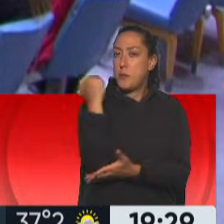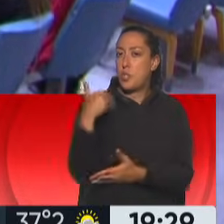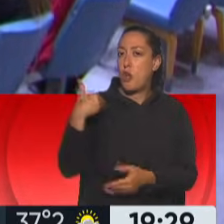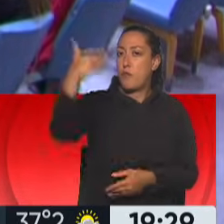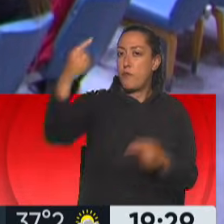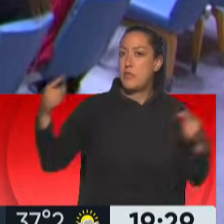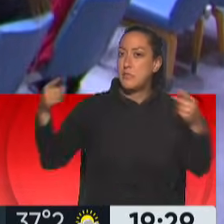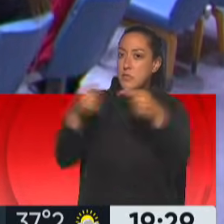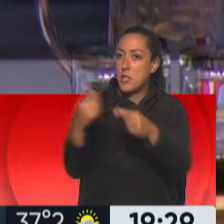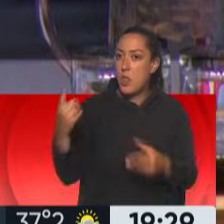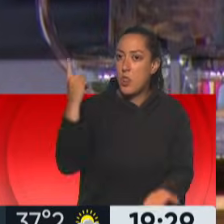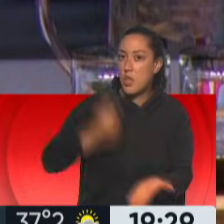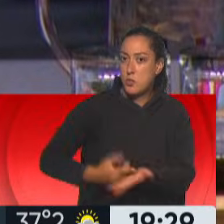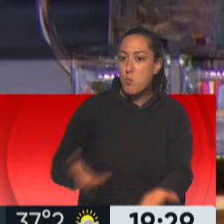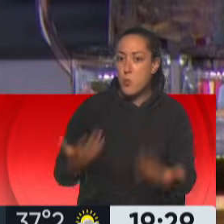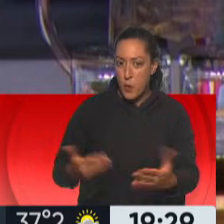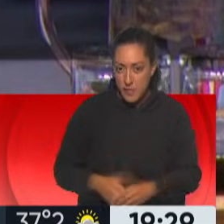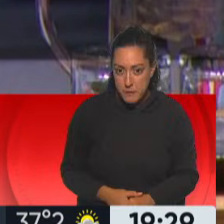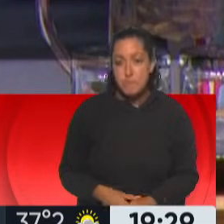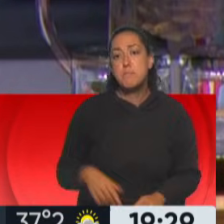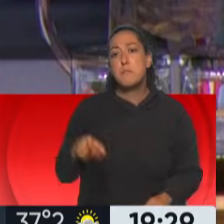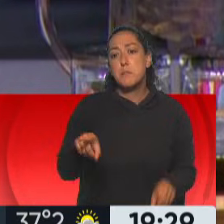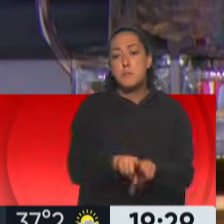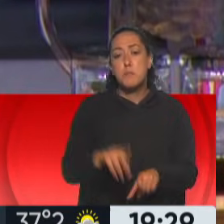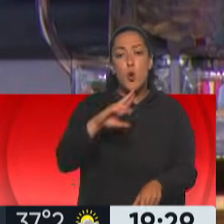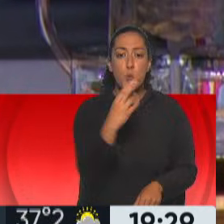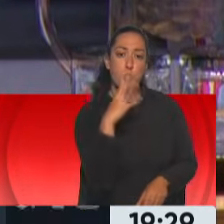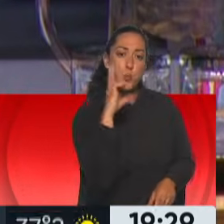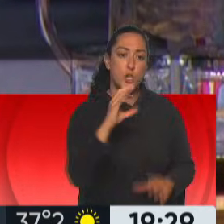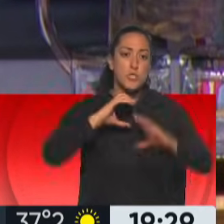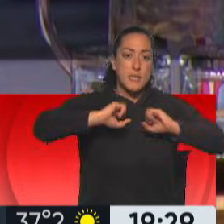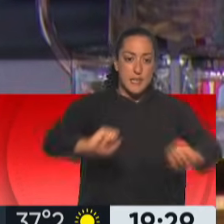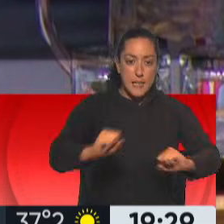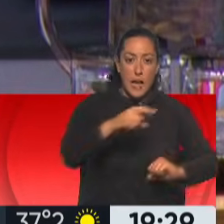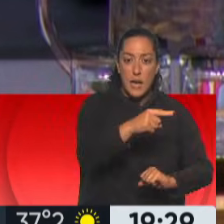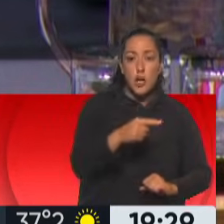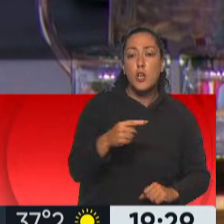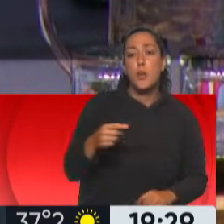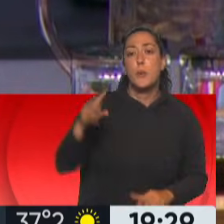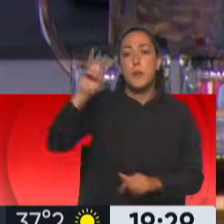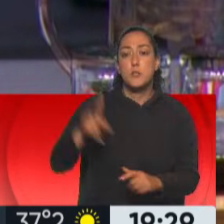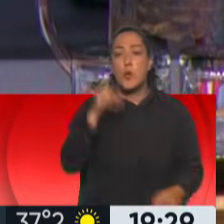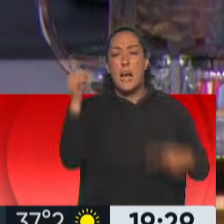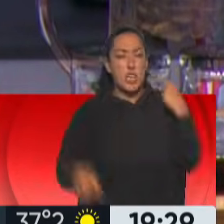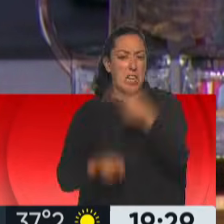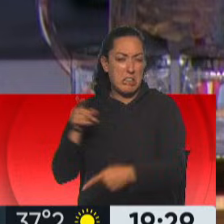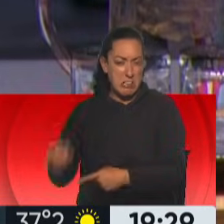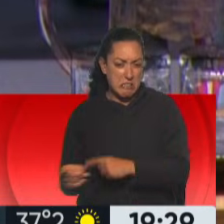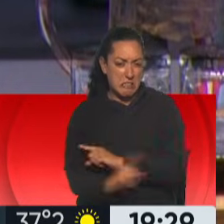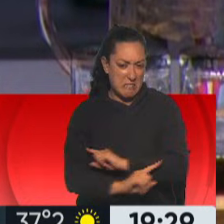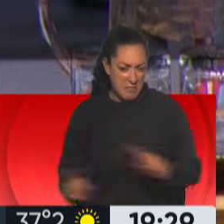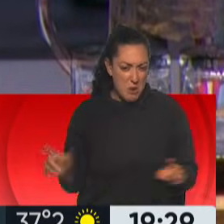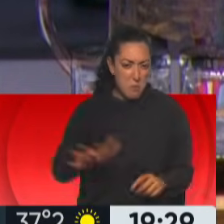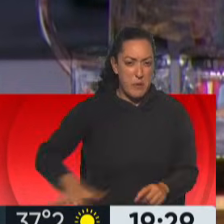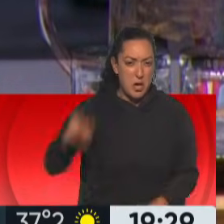de otros estados. As Secretary Rubio has said, there is no war against Venezuela